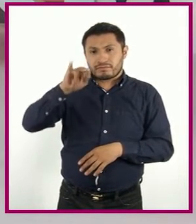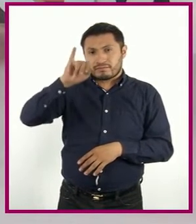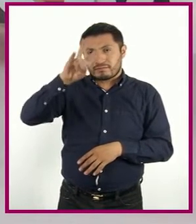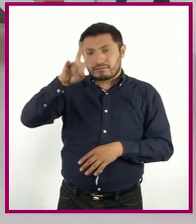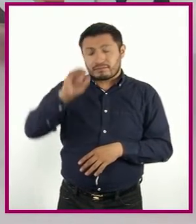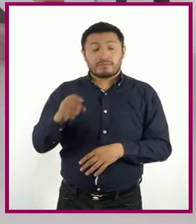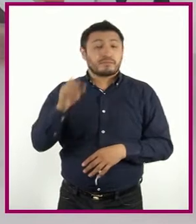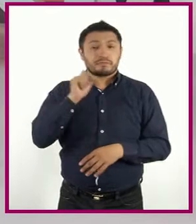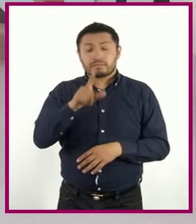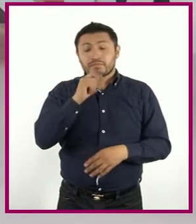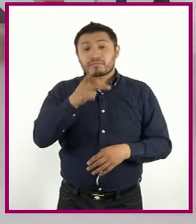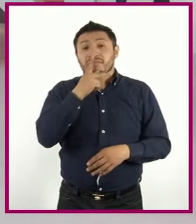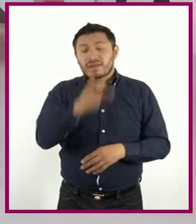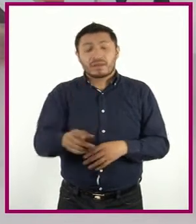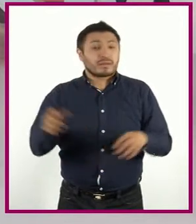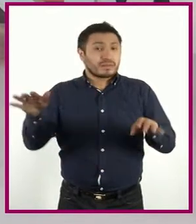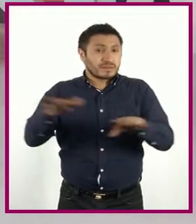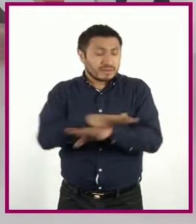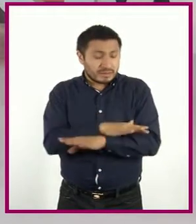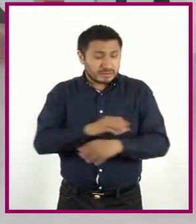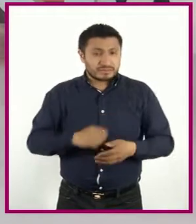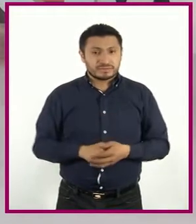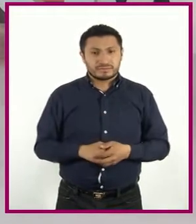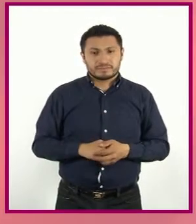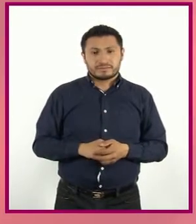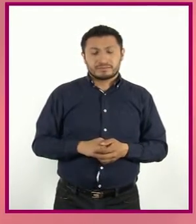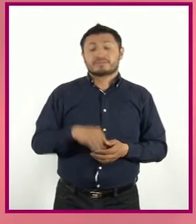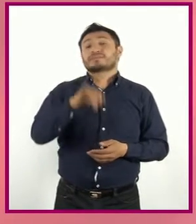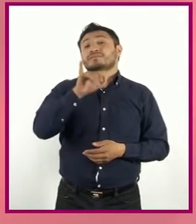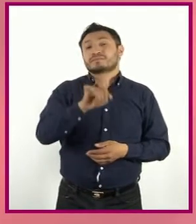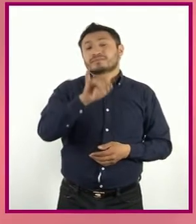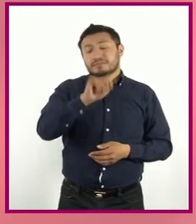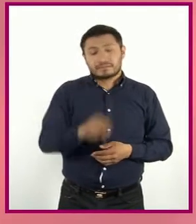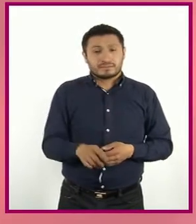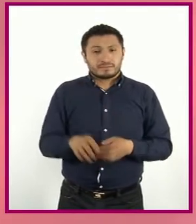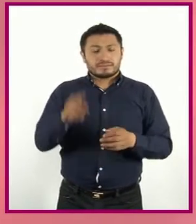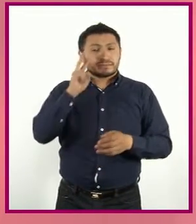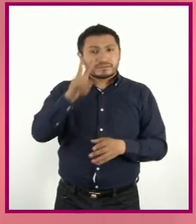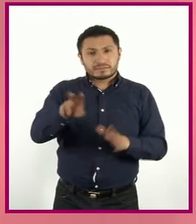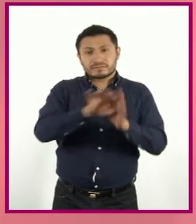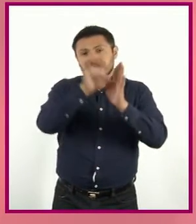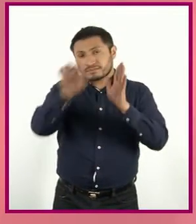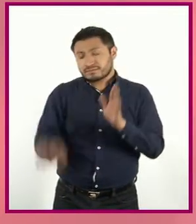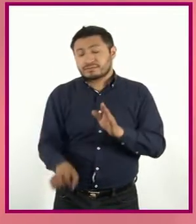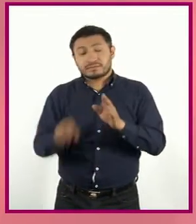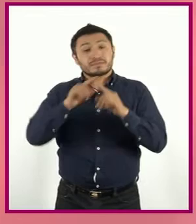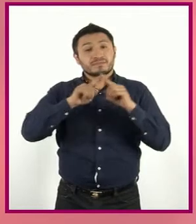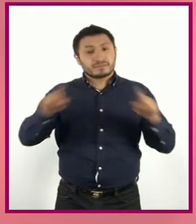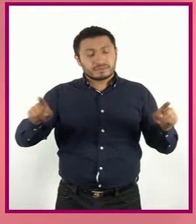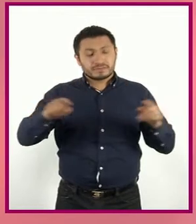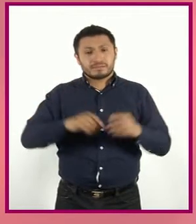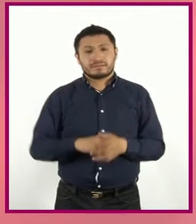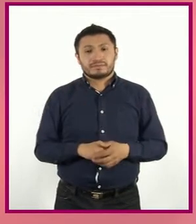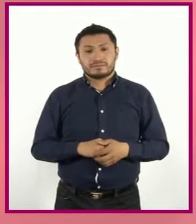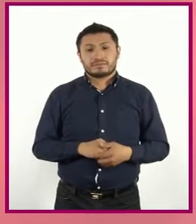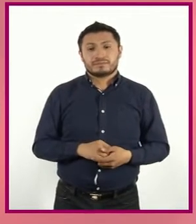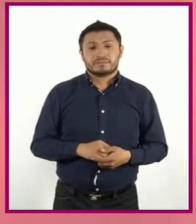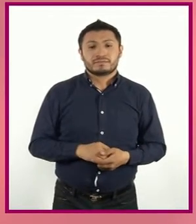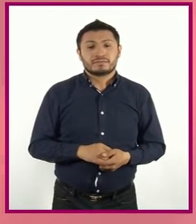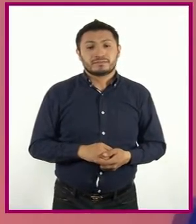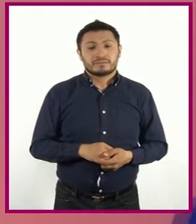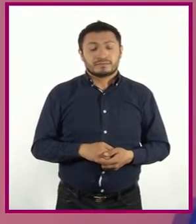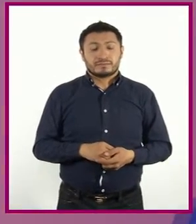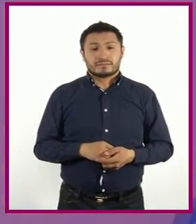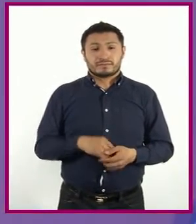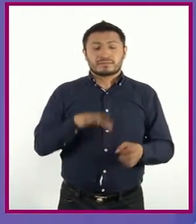misma idea la palabra haya. Así es. Veamos otro ejemplo tomado de los fragmentos que estuvimos analizando.